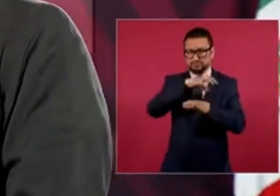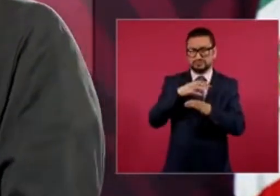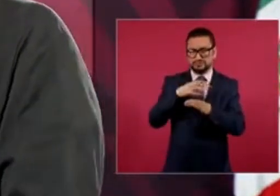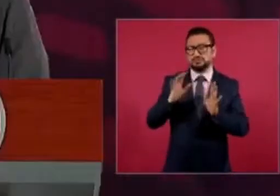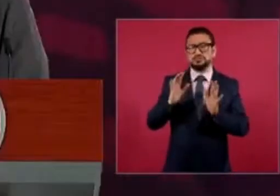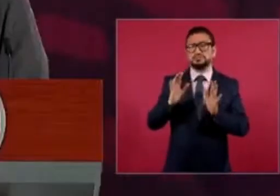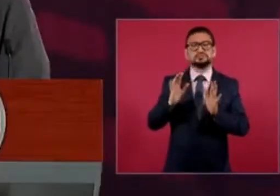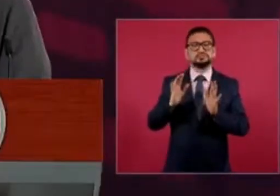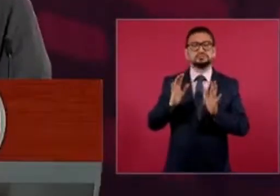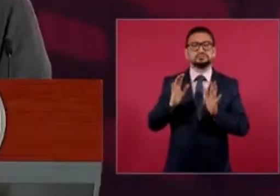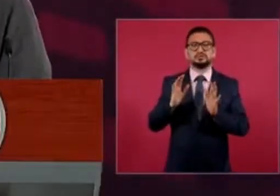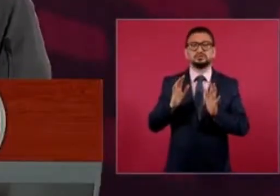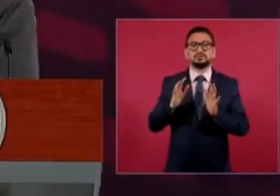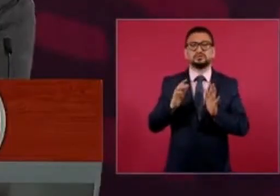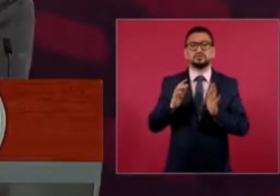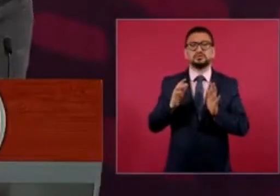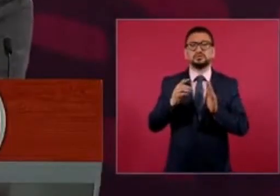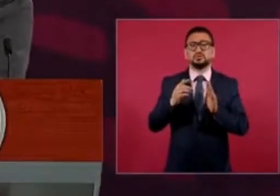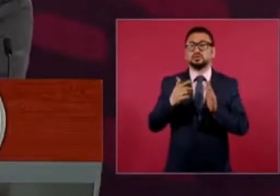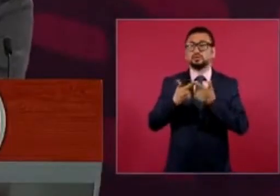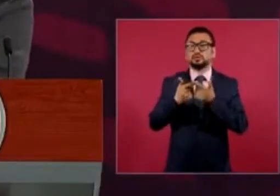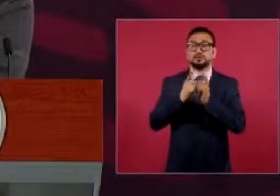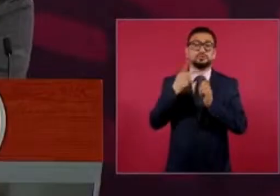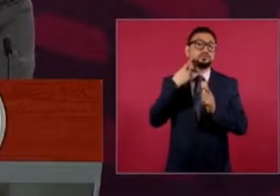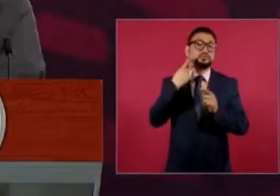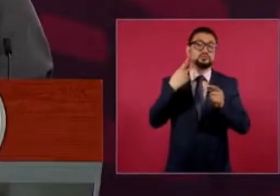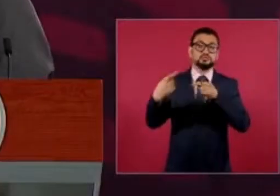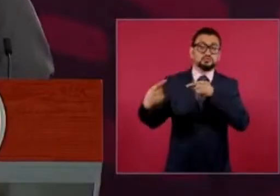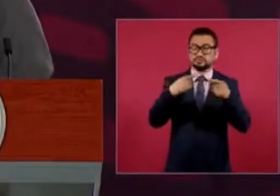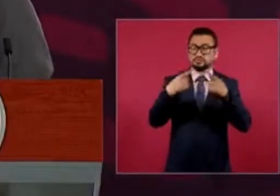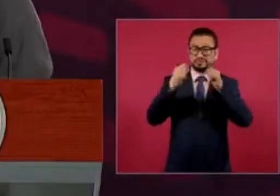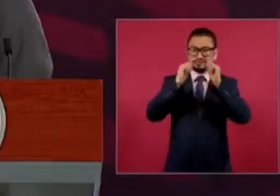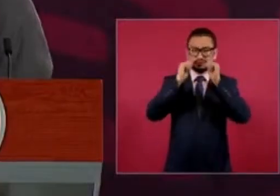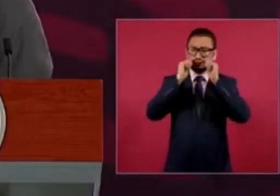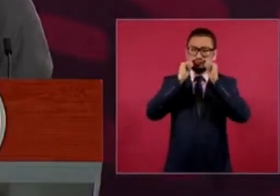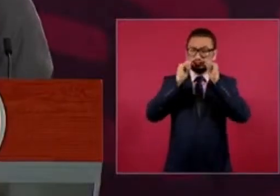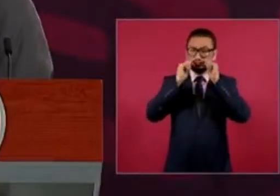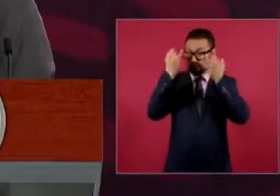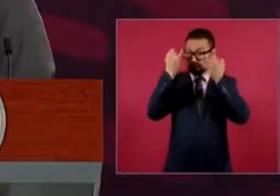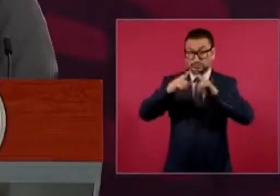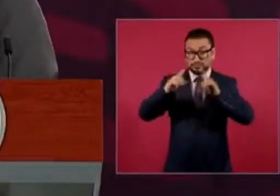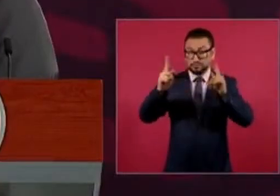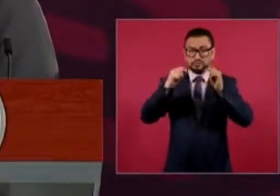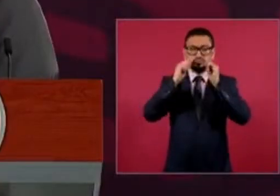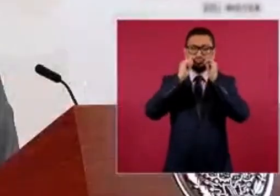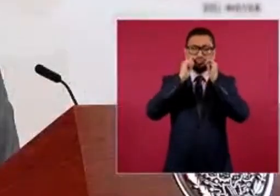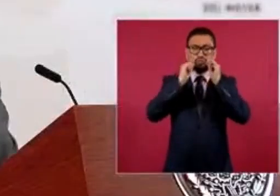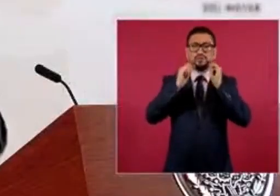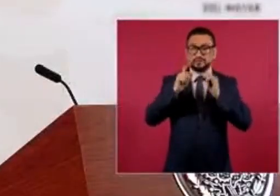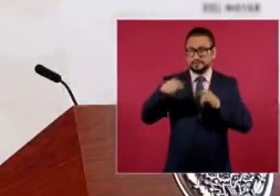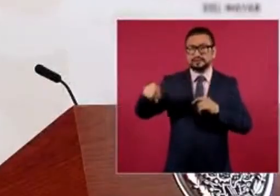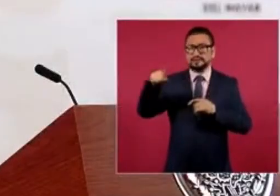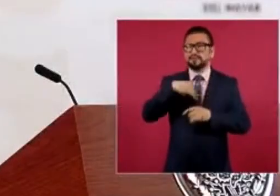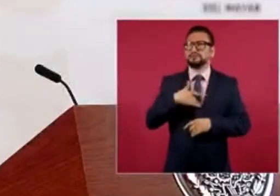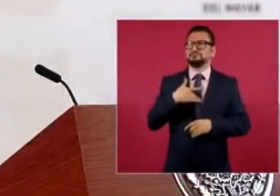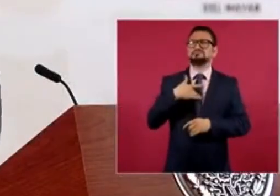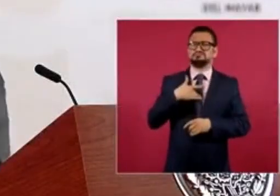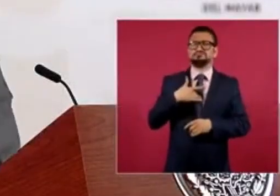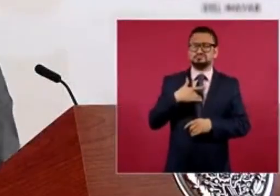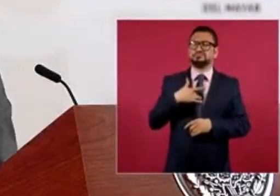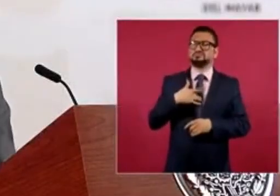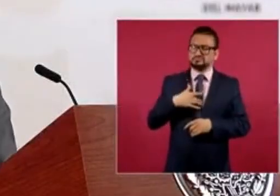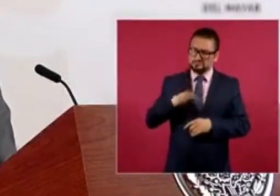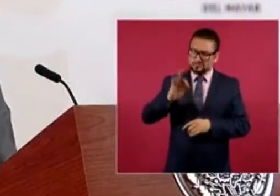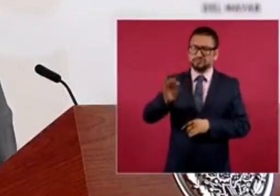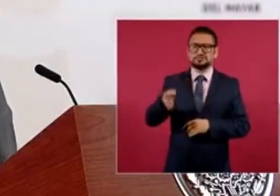independientemente de las diferencias políticas o ideológicas, van a actuar de manera